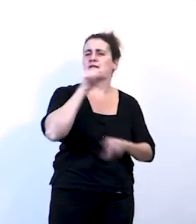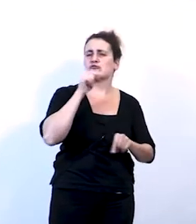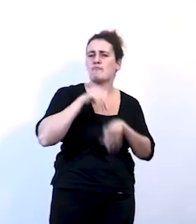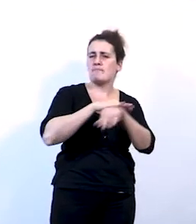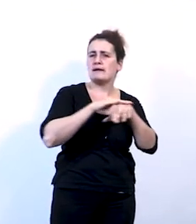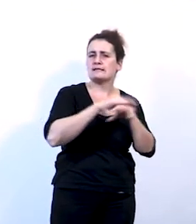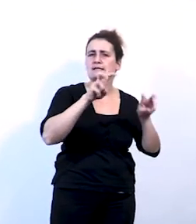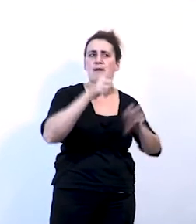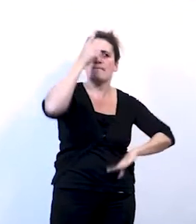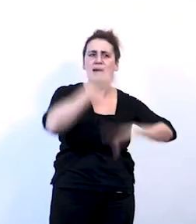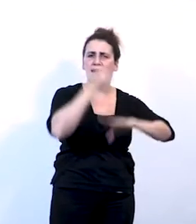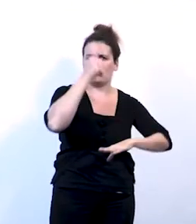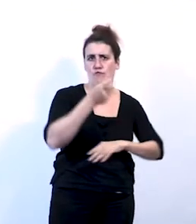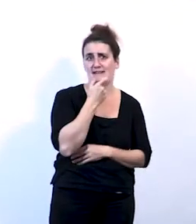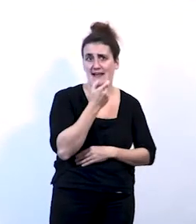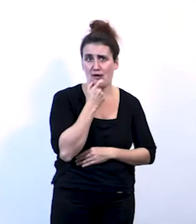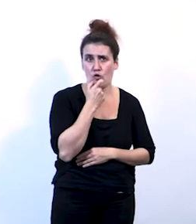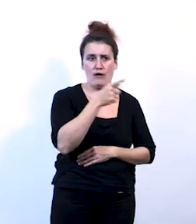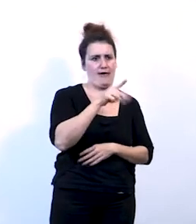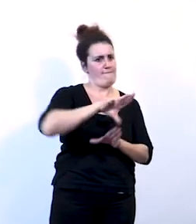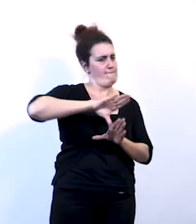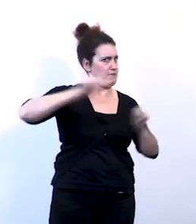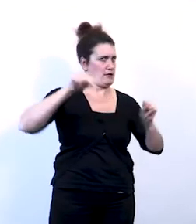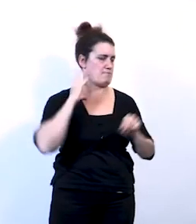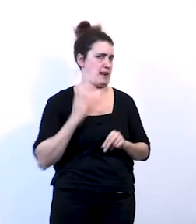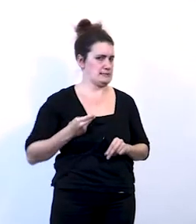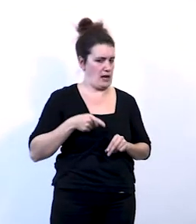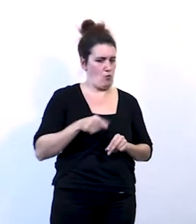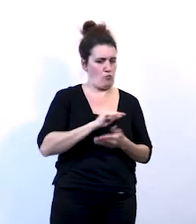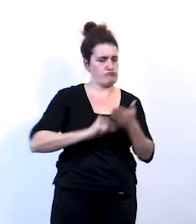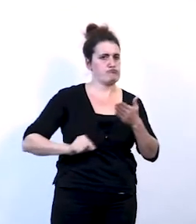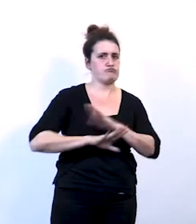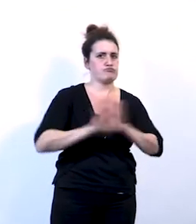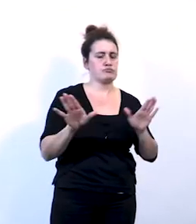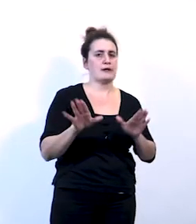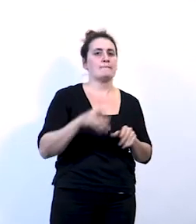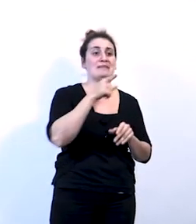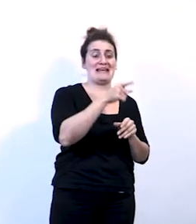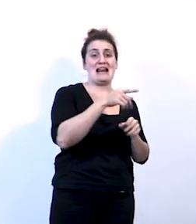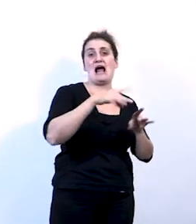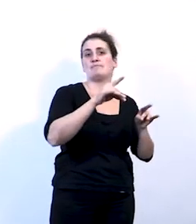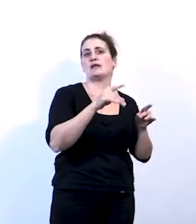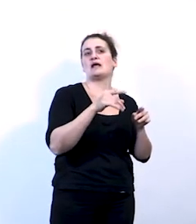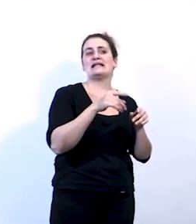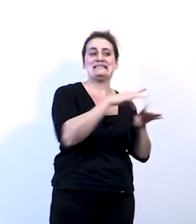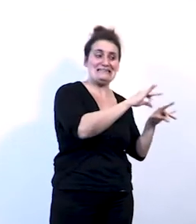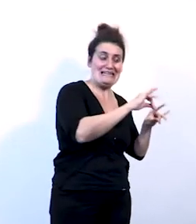a un mandato británico que se acababa en Palestina, y la decisión era de repartir la tierra de los palestinos